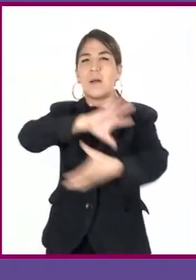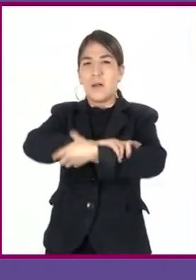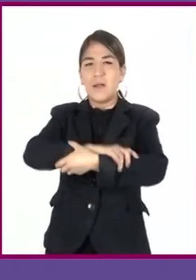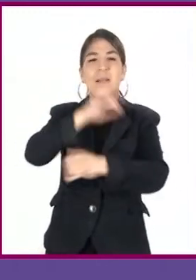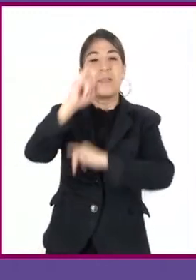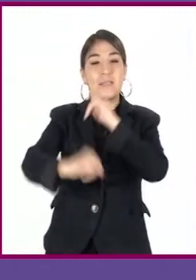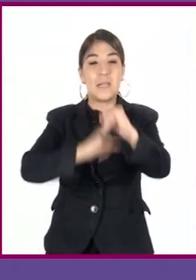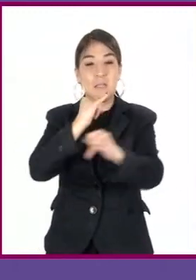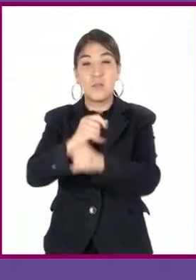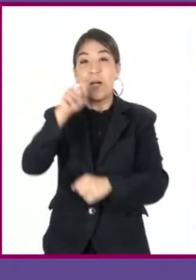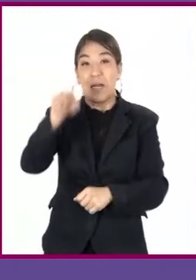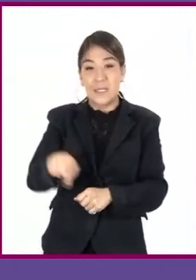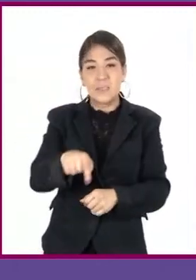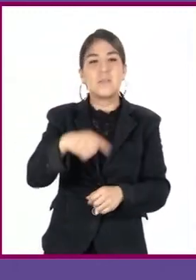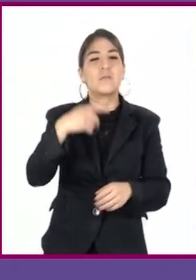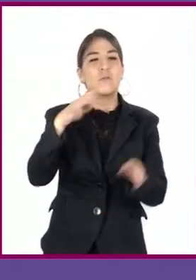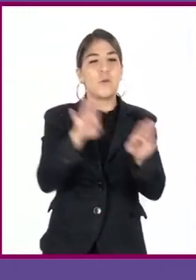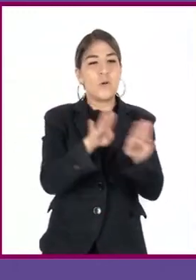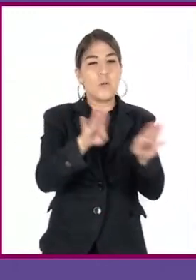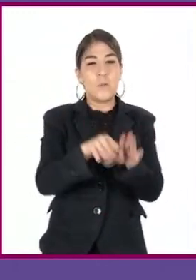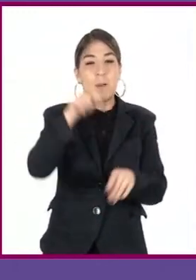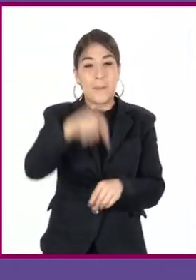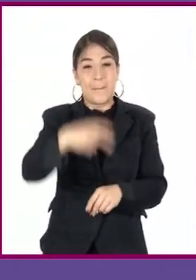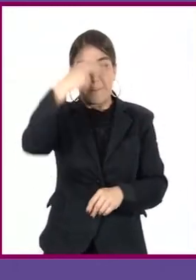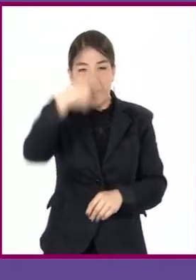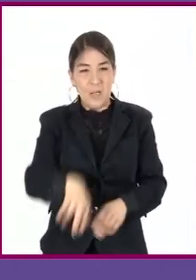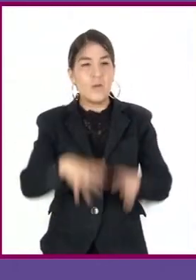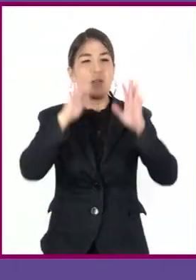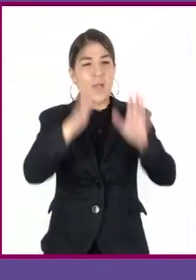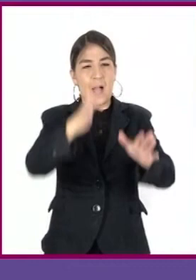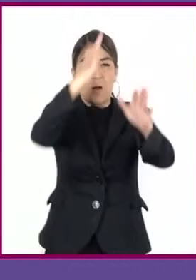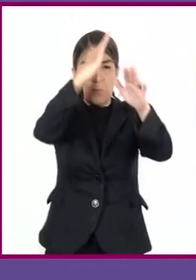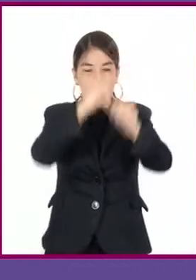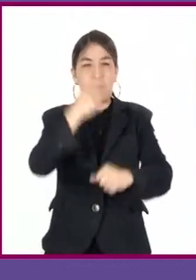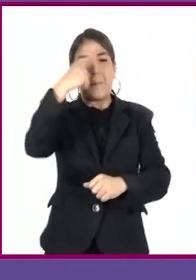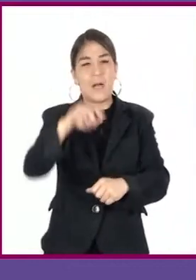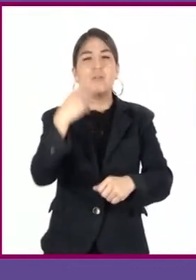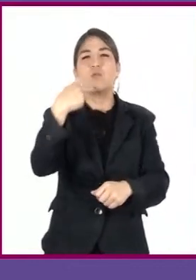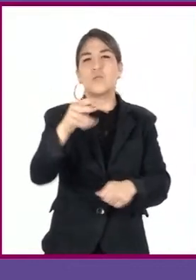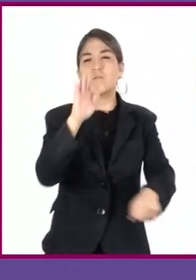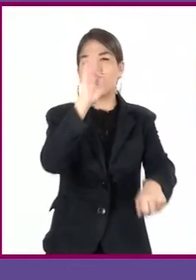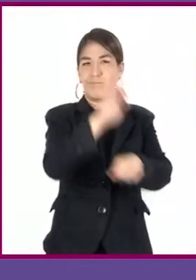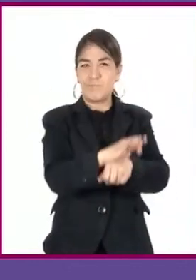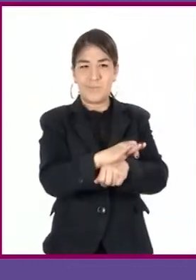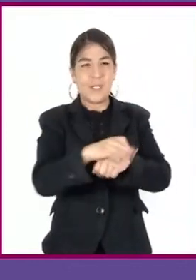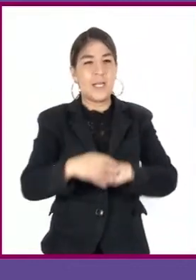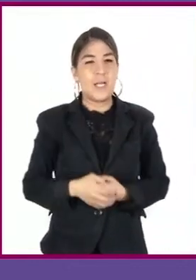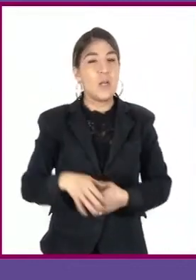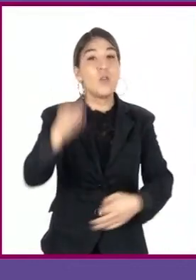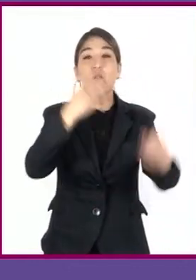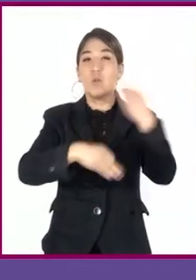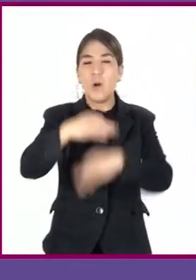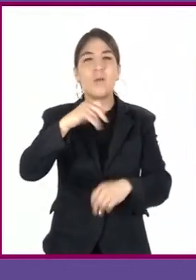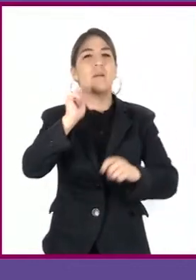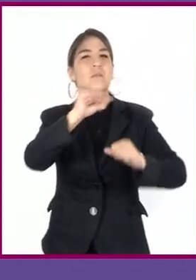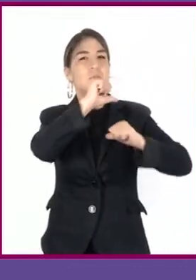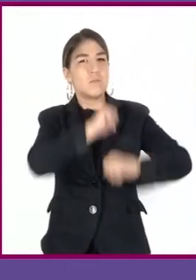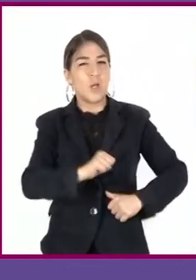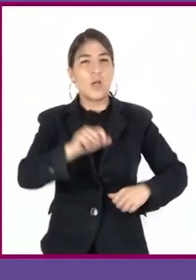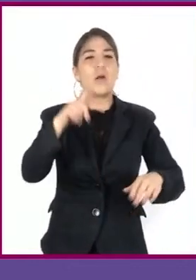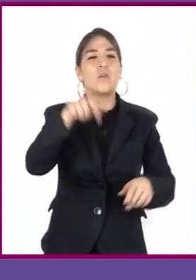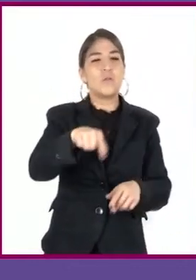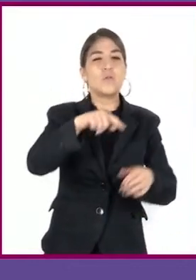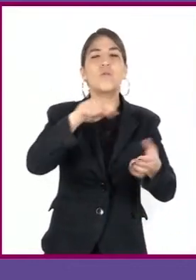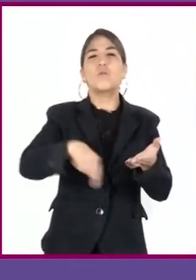mexicano sea parte, así como las garantías para su protección. Todas las autoridades, en el ámbito de